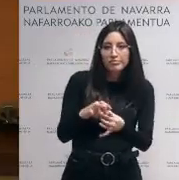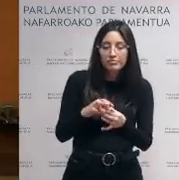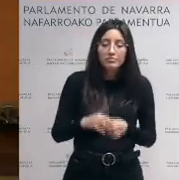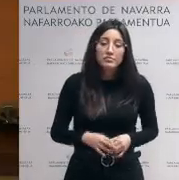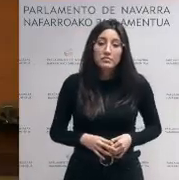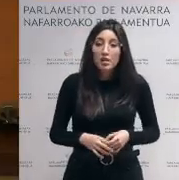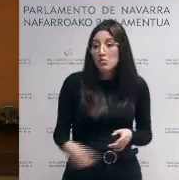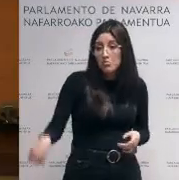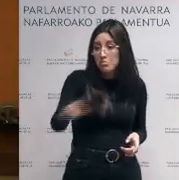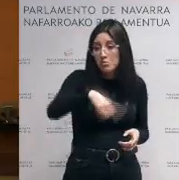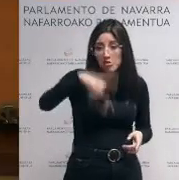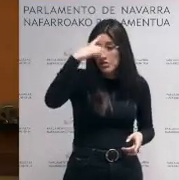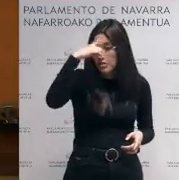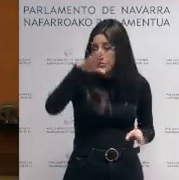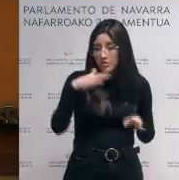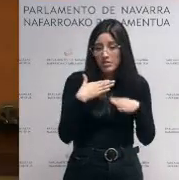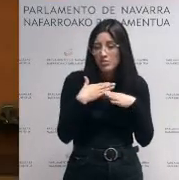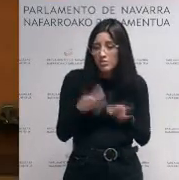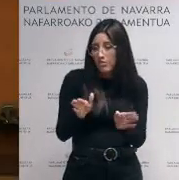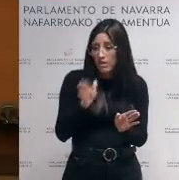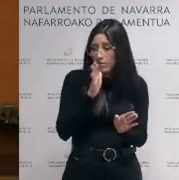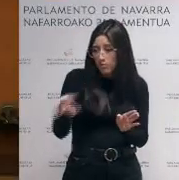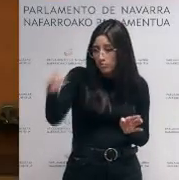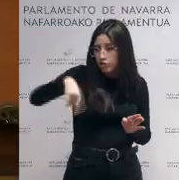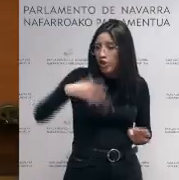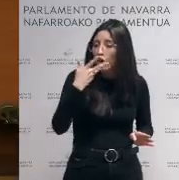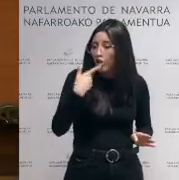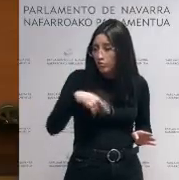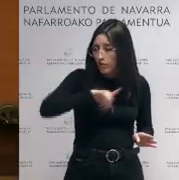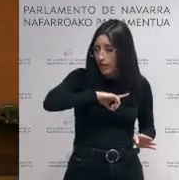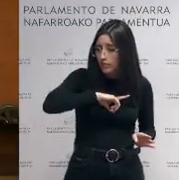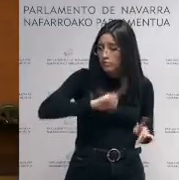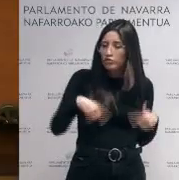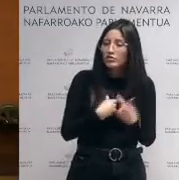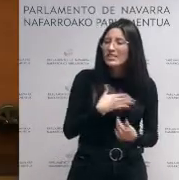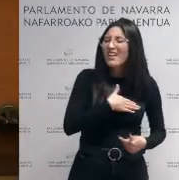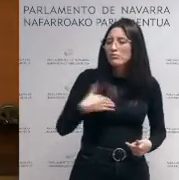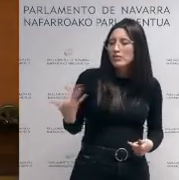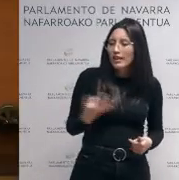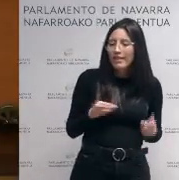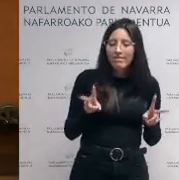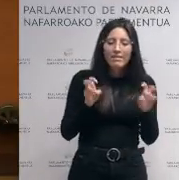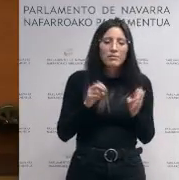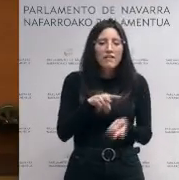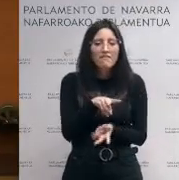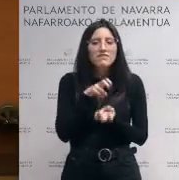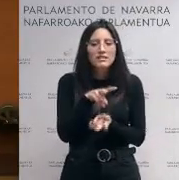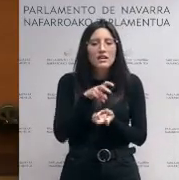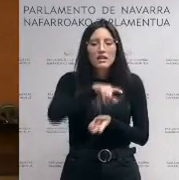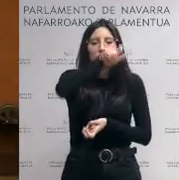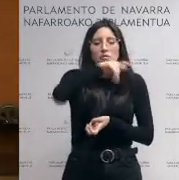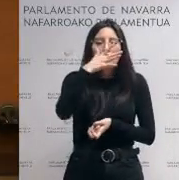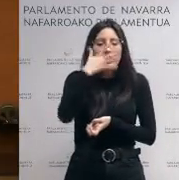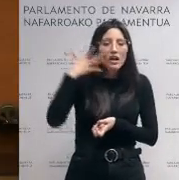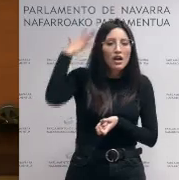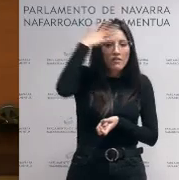lo saben de sobra porque nos conocen. Nosotros lo hemos dicho muchas veces. En UPN creemos que en materia fiscal ningún navarro tiene que estar en peor situación